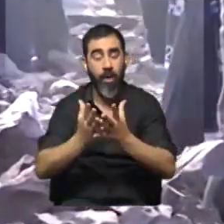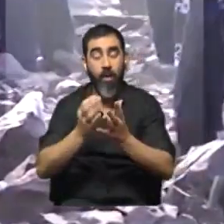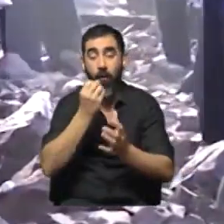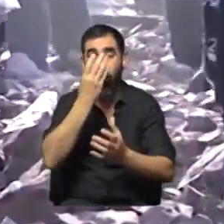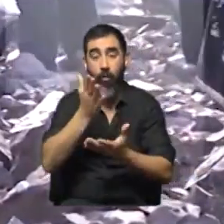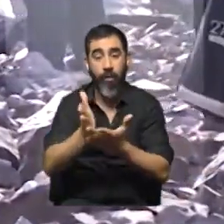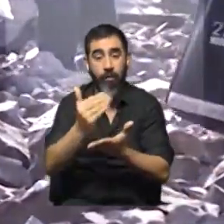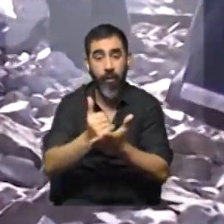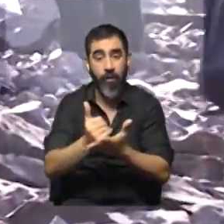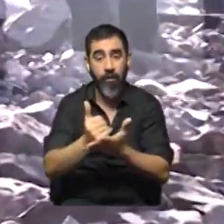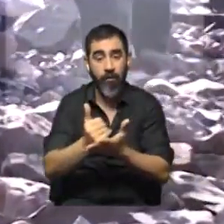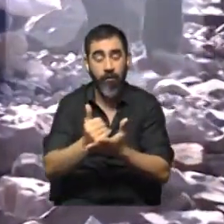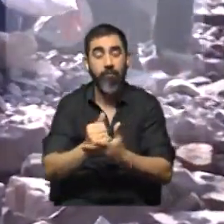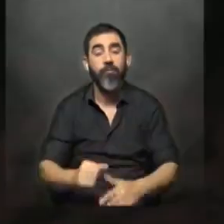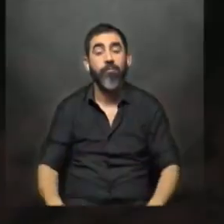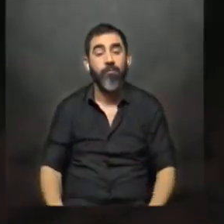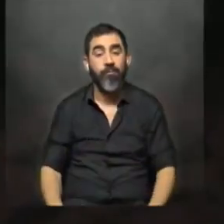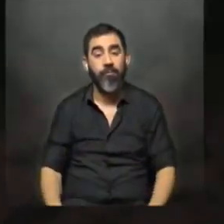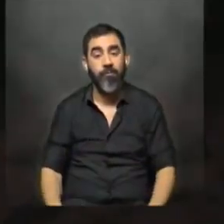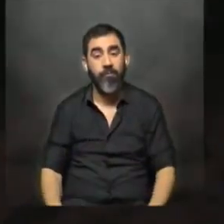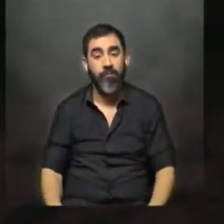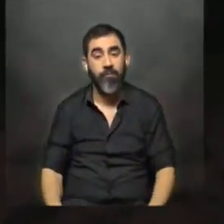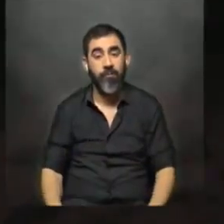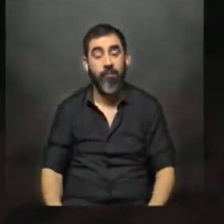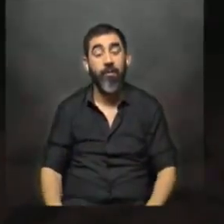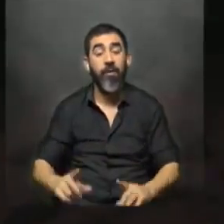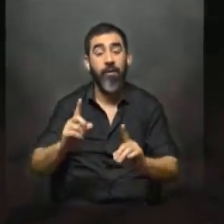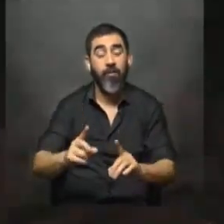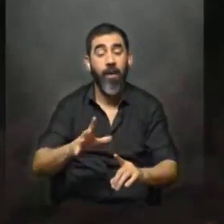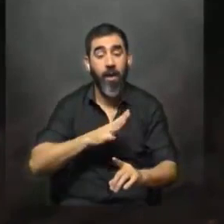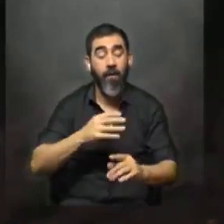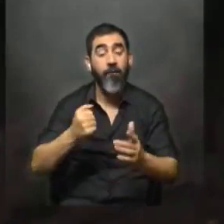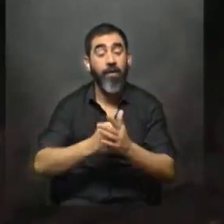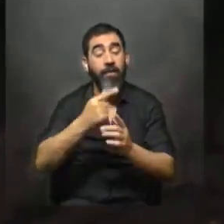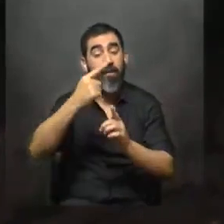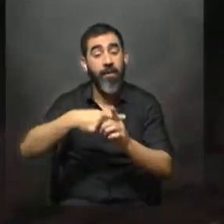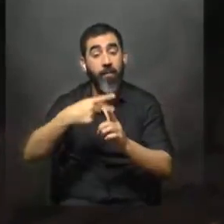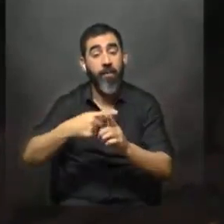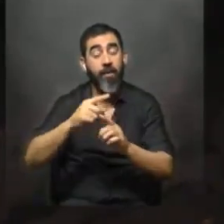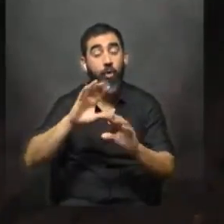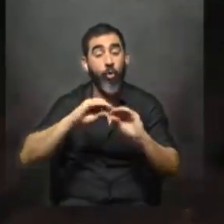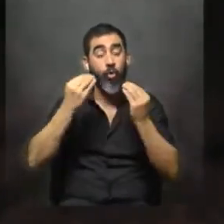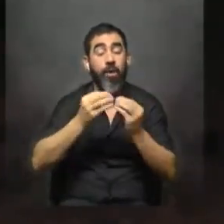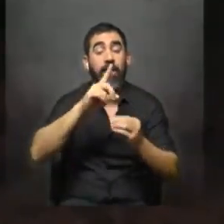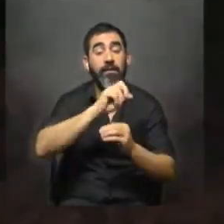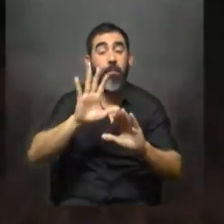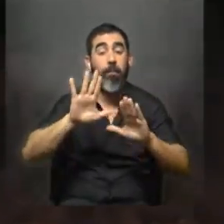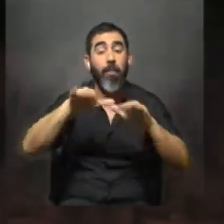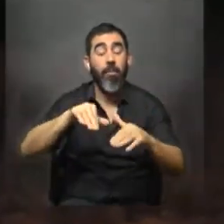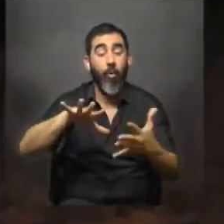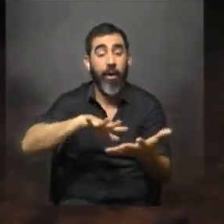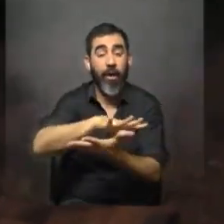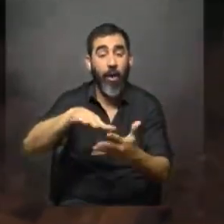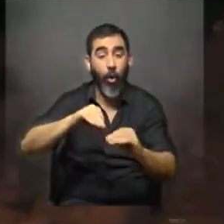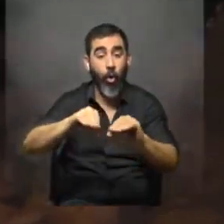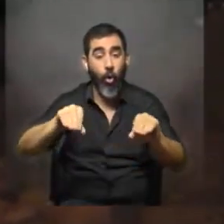Flores, que es mucho más que las Grutas del Palacio. Uh-huh. Pasamos a tener oficialmente a fin de mes uno de los 100 sitios de patrimonio geológico. Hay por